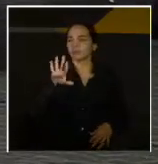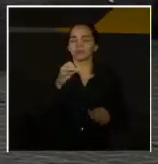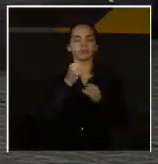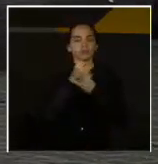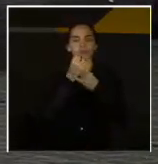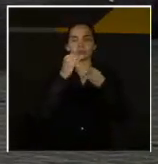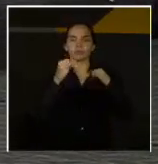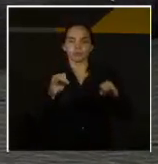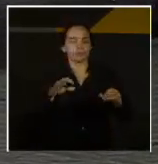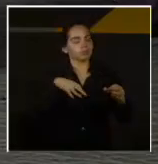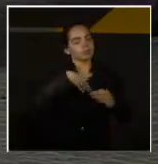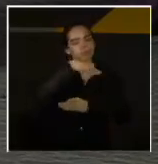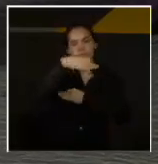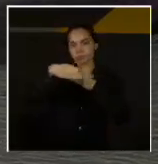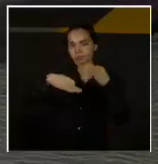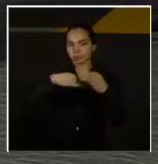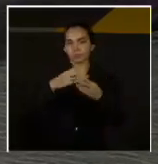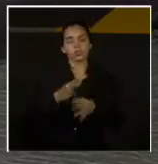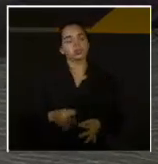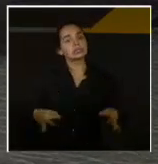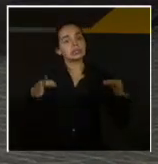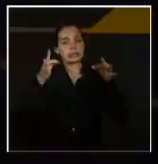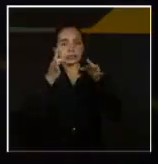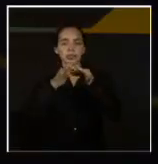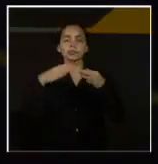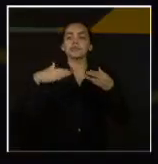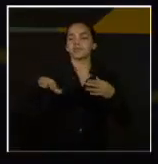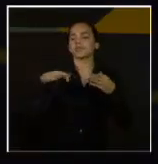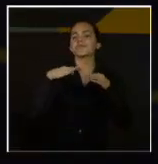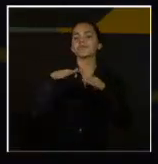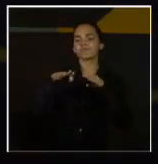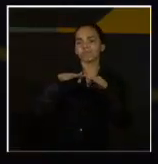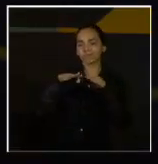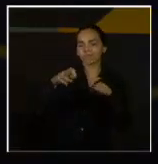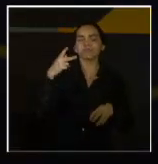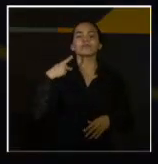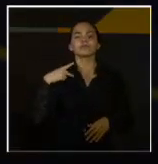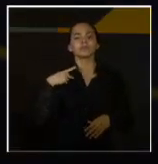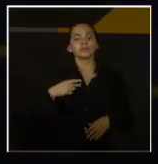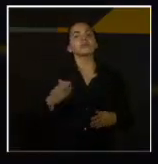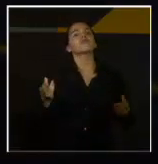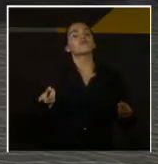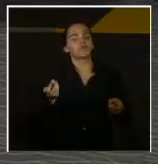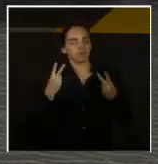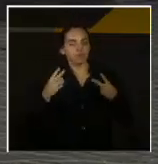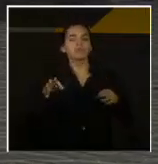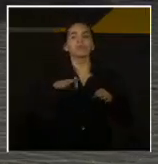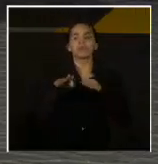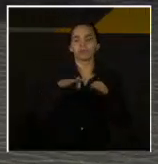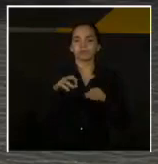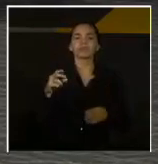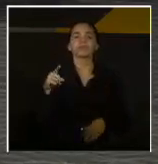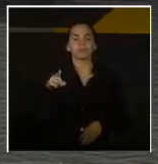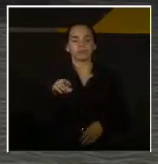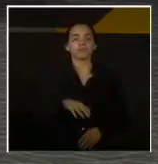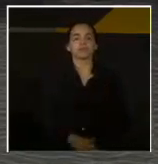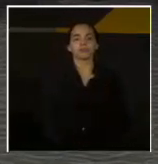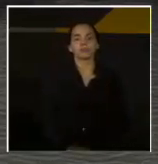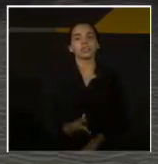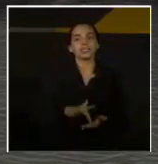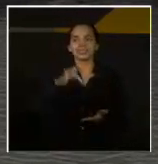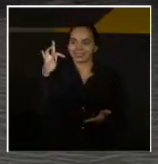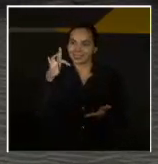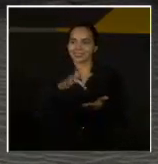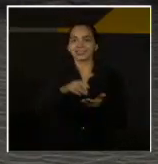independientemente de todo. Lo importante es trabajar con la gente y vamos a trabajar con ellos. Muchas gracias. Muchas gracias, candidato. Sí,